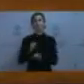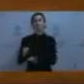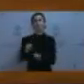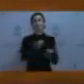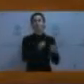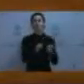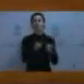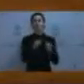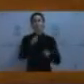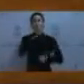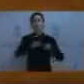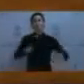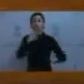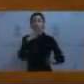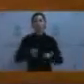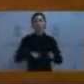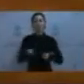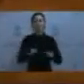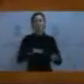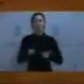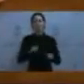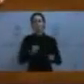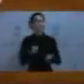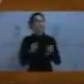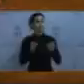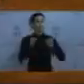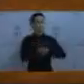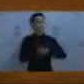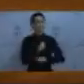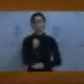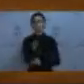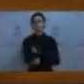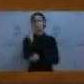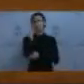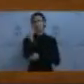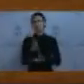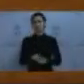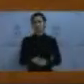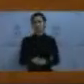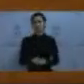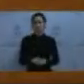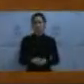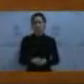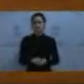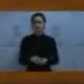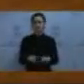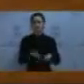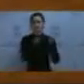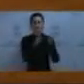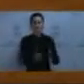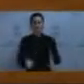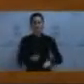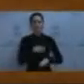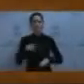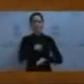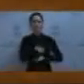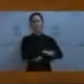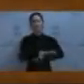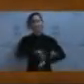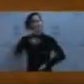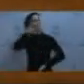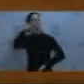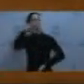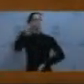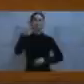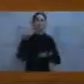de un éxodo de la juventud por falta de apoyo desde la Administración. Ustedes, como Gobierno, presumen de gobernar